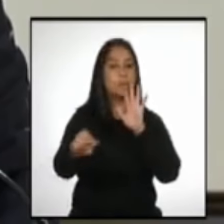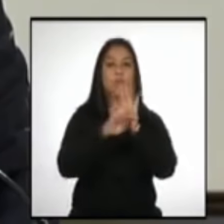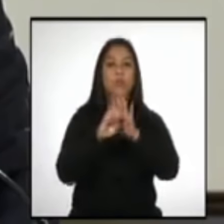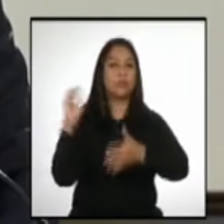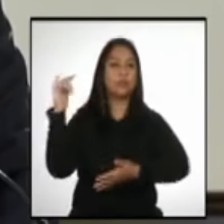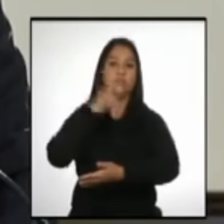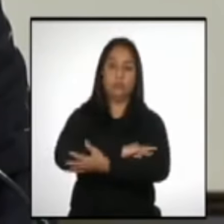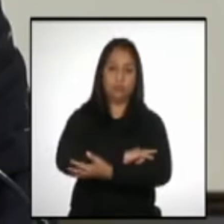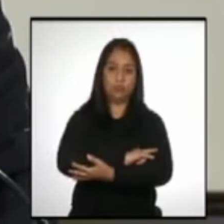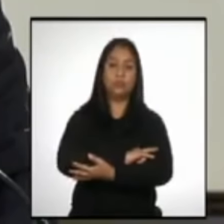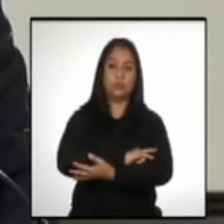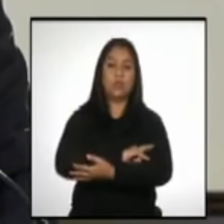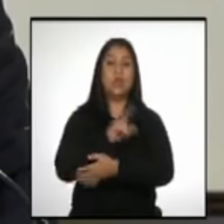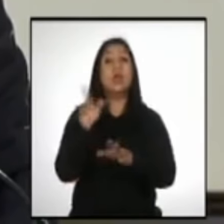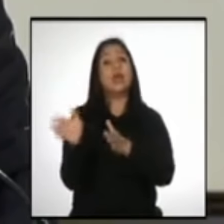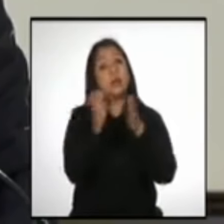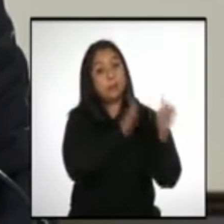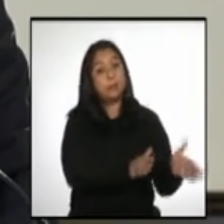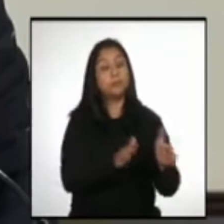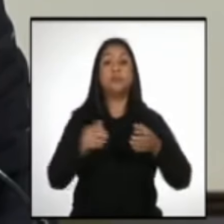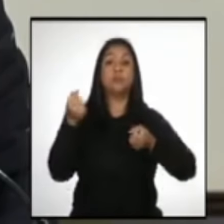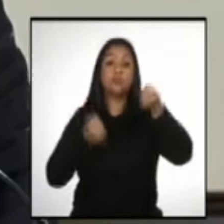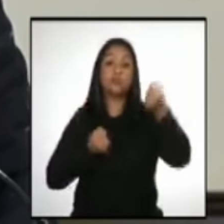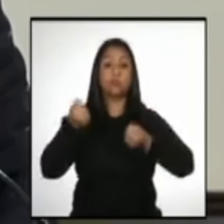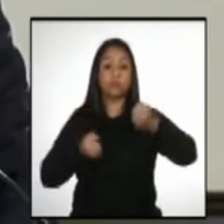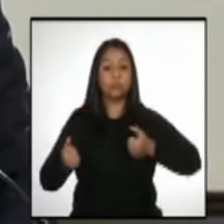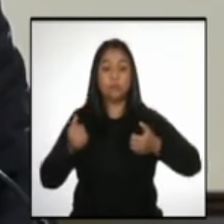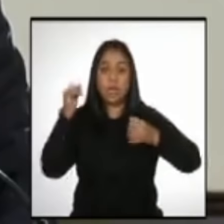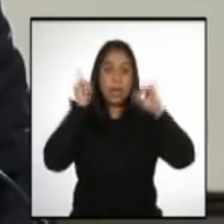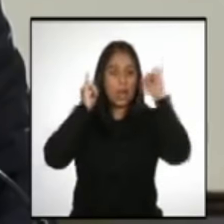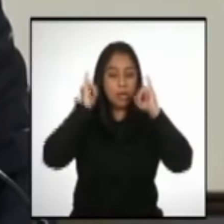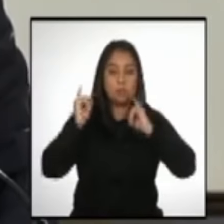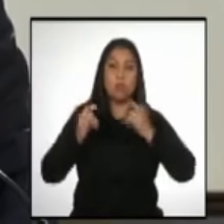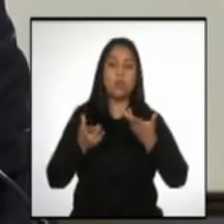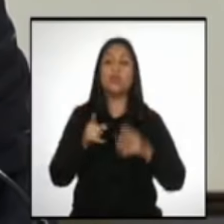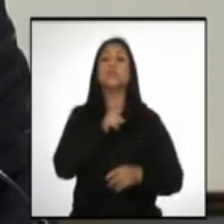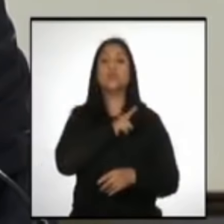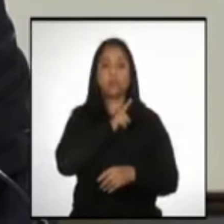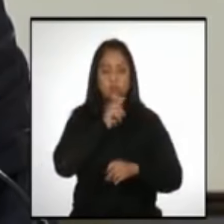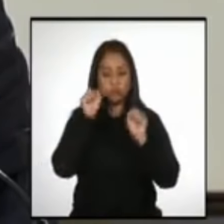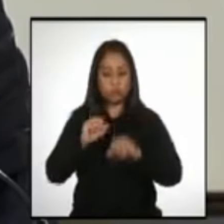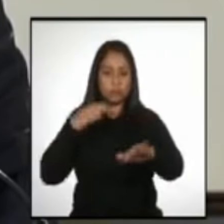Con respecto a la vía terrestre, podrán ingresar solo guatemaltecos,